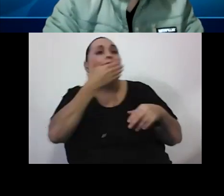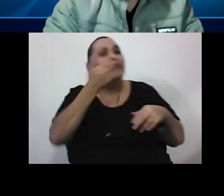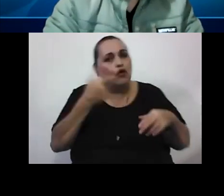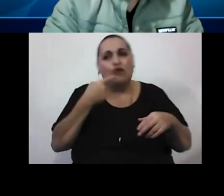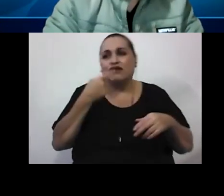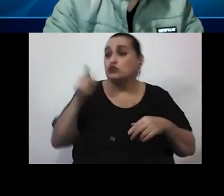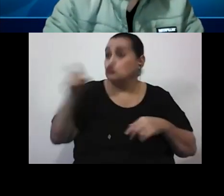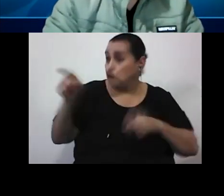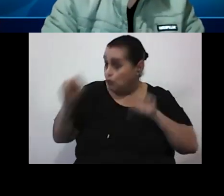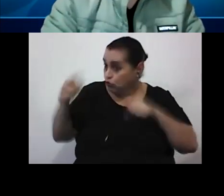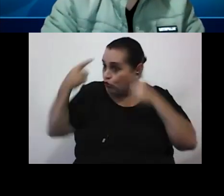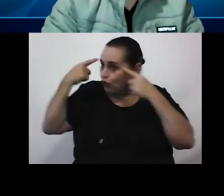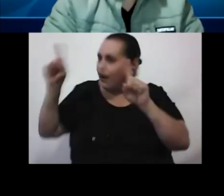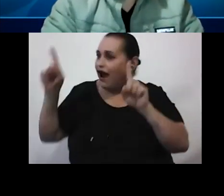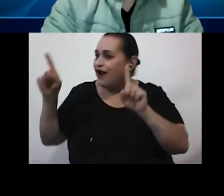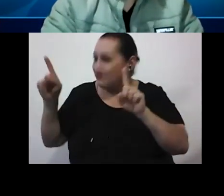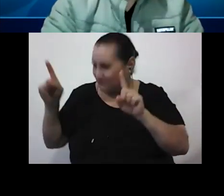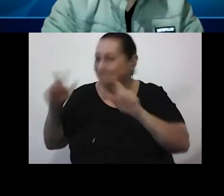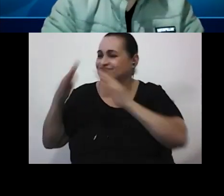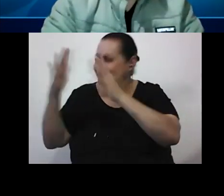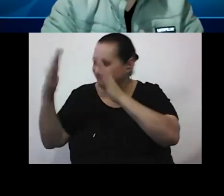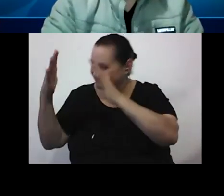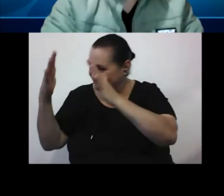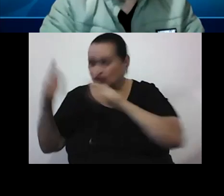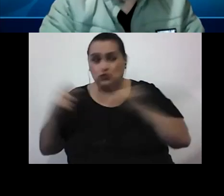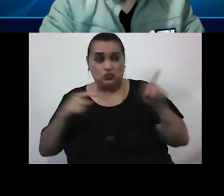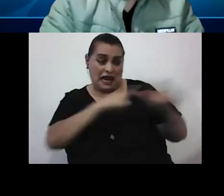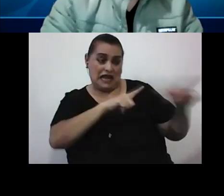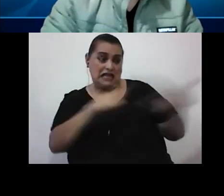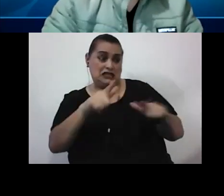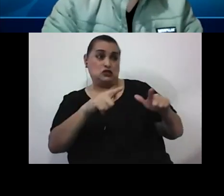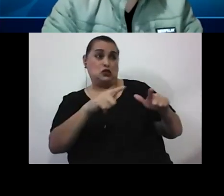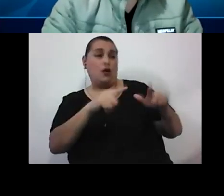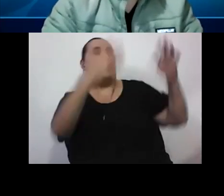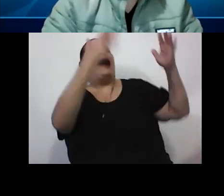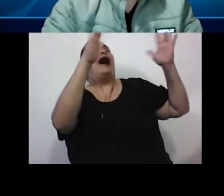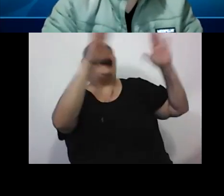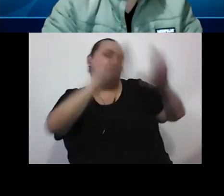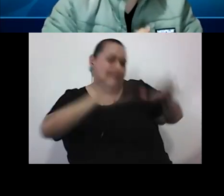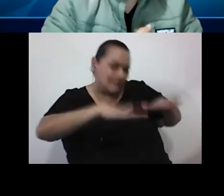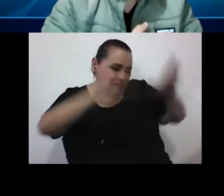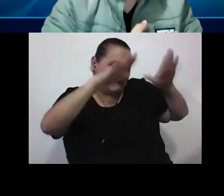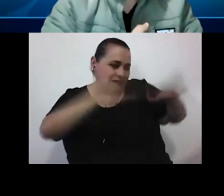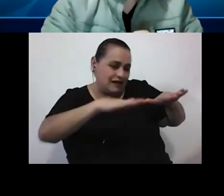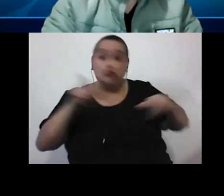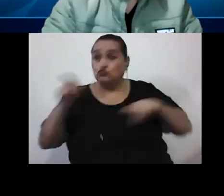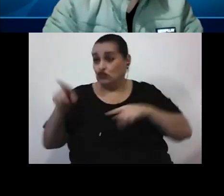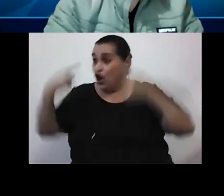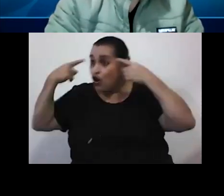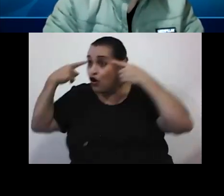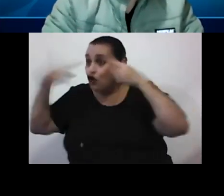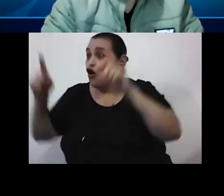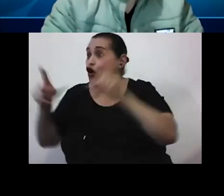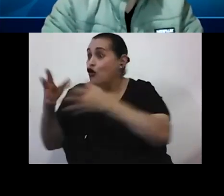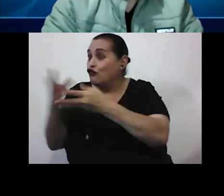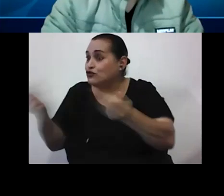resolviste. Eres tan listo es alabar. Lo resolviste es animar. Lo lograste, lo resolviste.